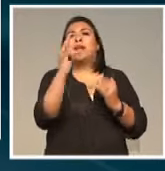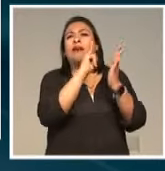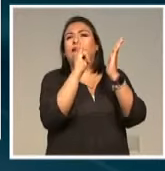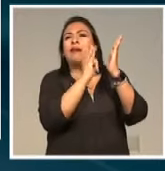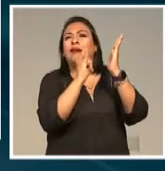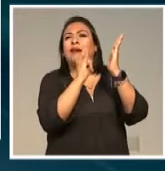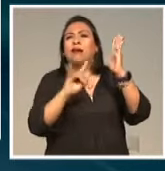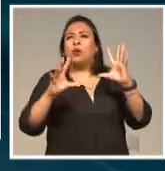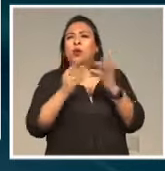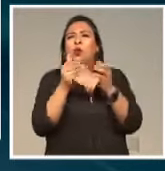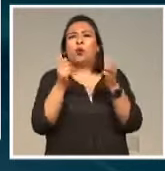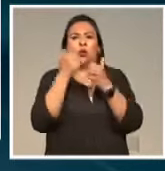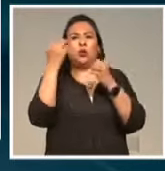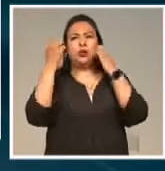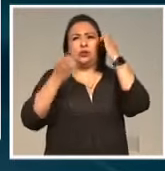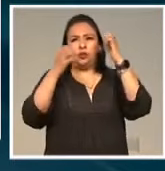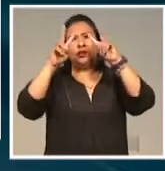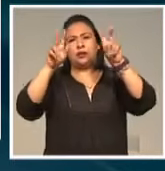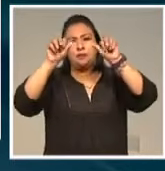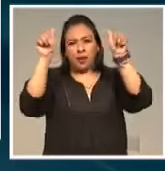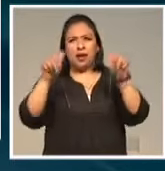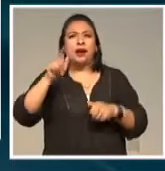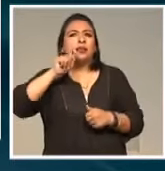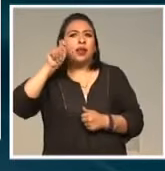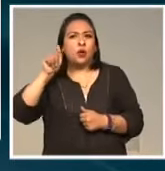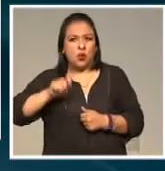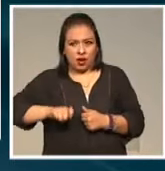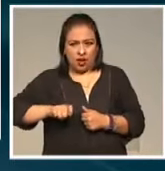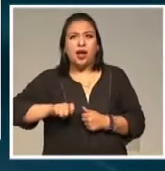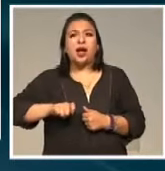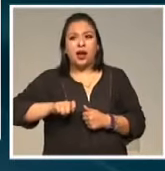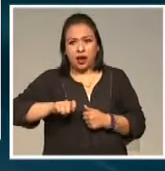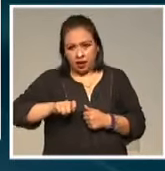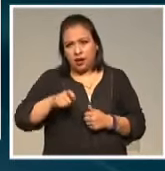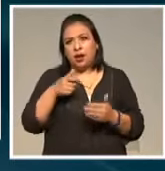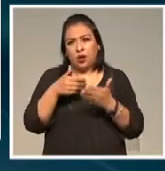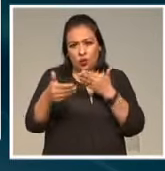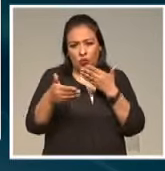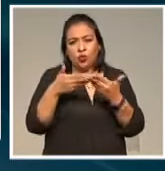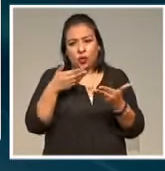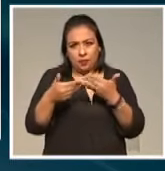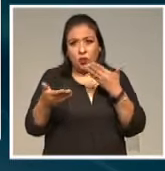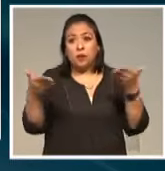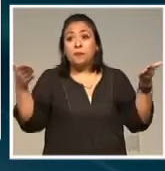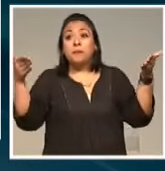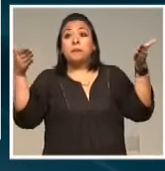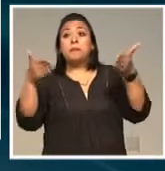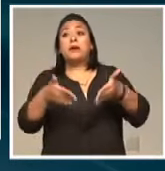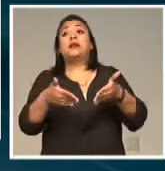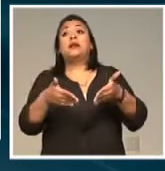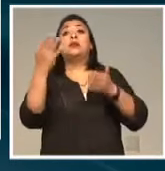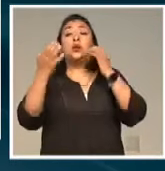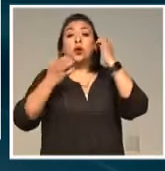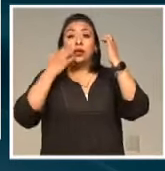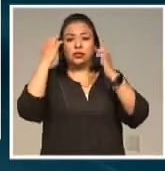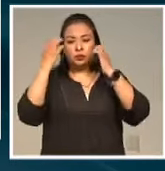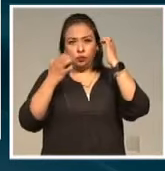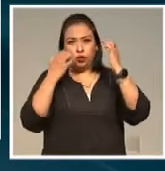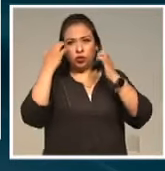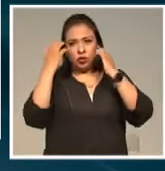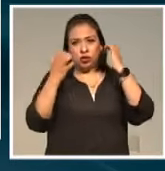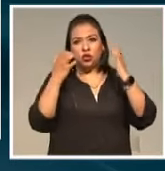catálogo que hizo con una exposición sobre arte ucraniano precisamente contemporáneo, que se presentó en la exposición, quiero